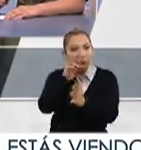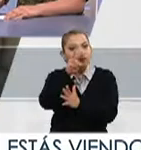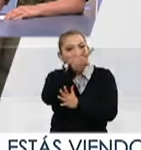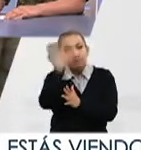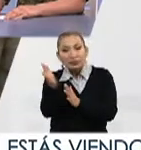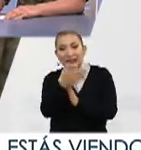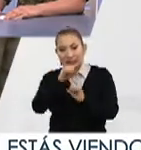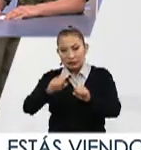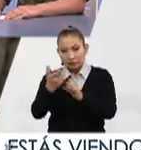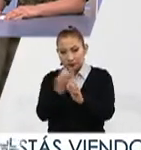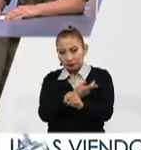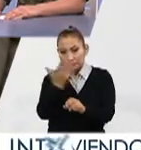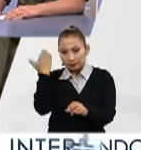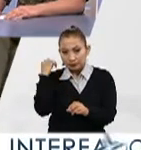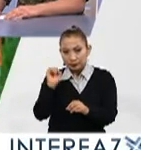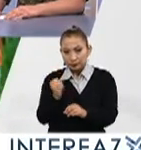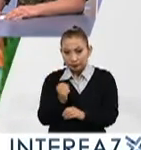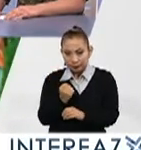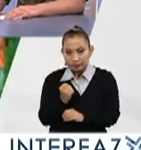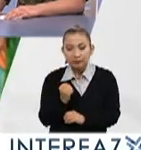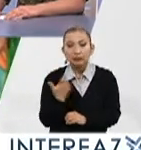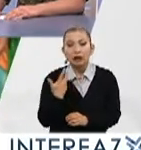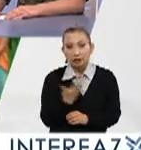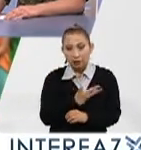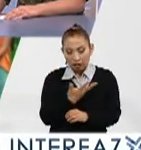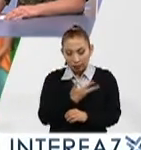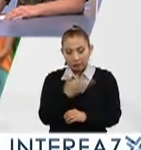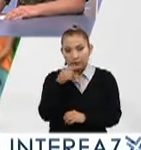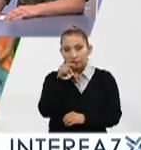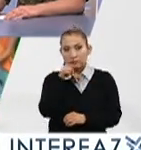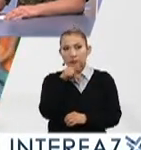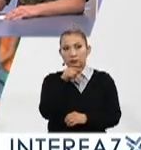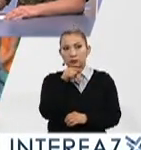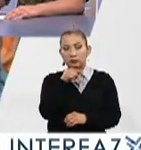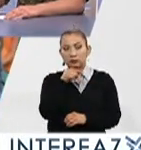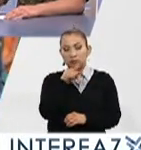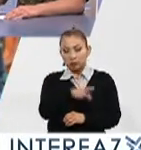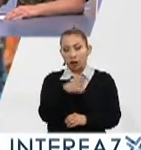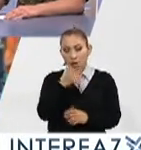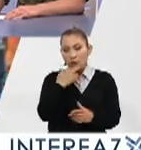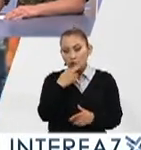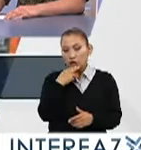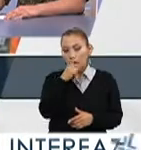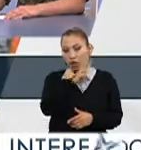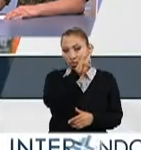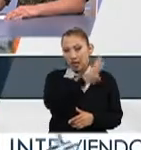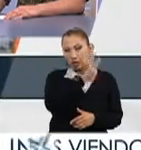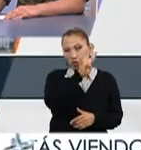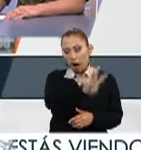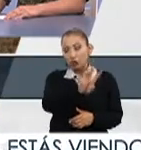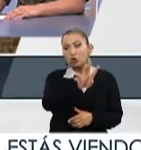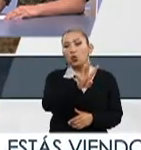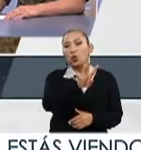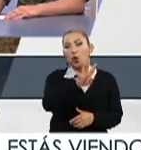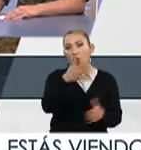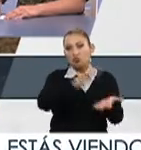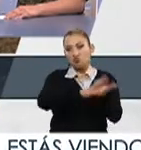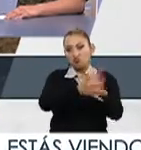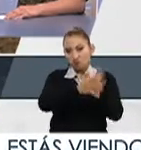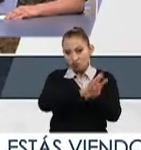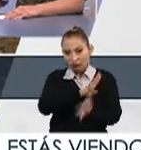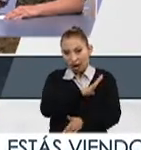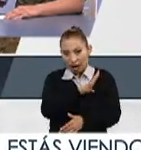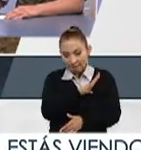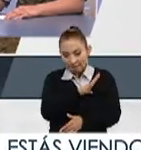este sismo pasado de septiembre tuvimos en aplicación a 3 o 4 tortilladoras,